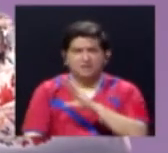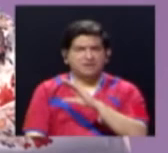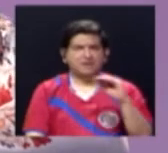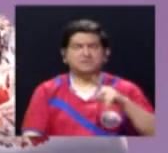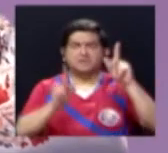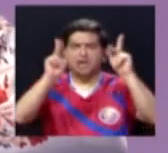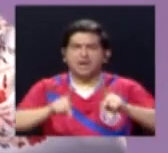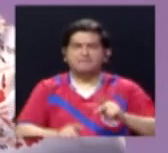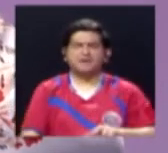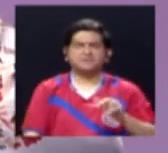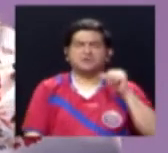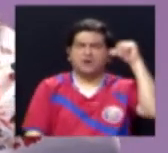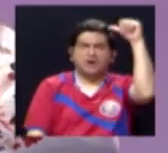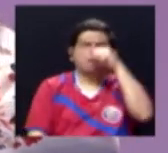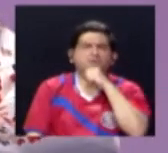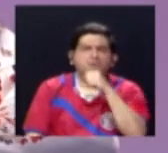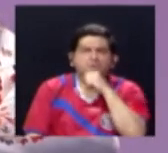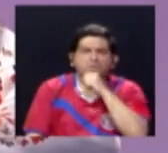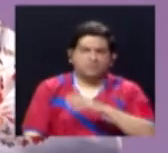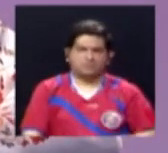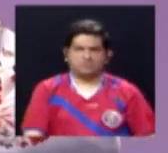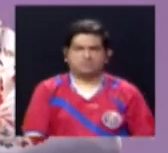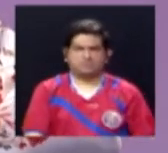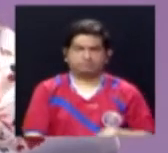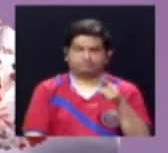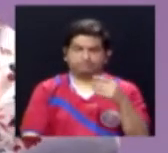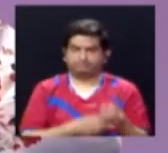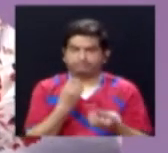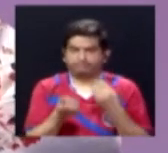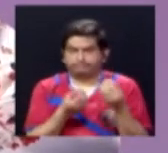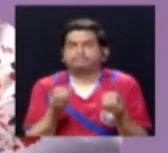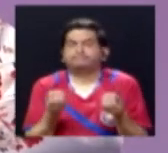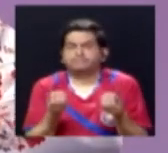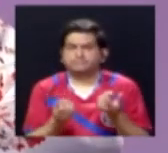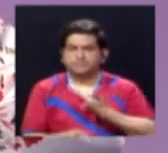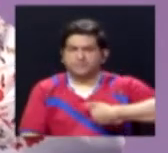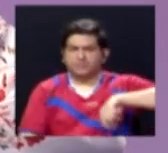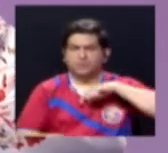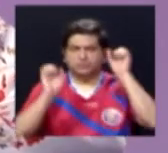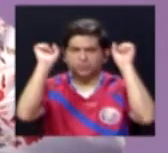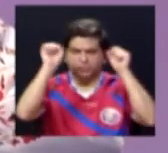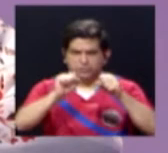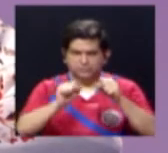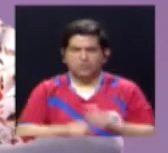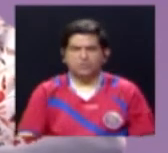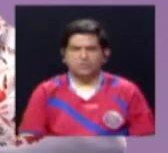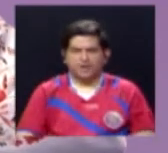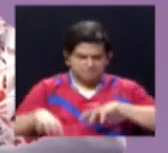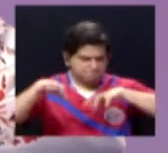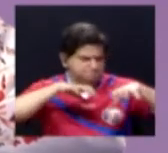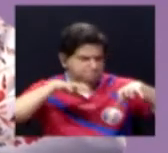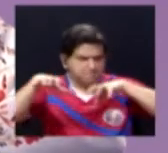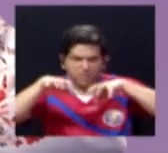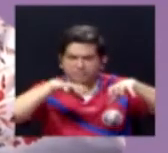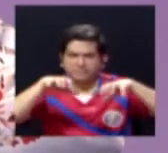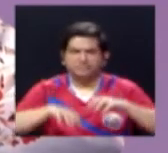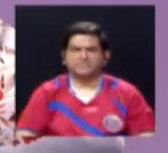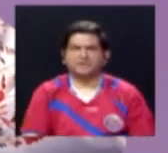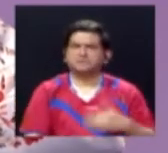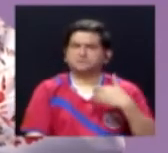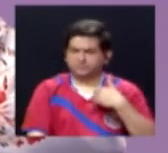de la tercera edad eso que lográramos movilizar un